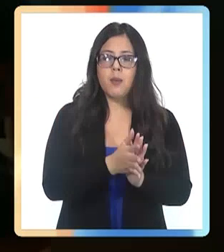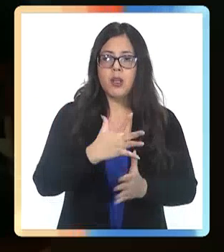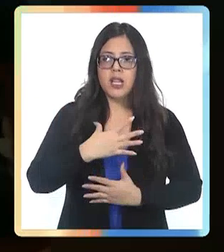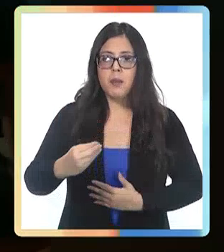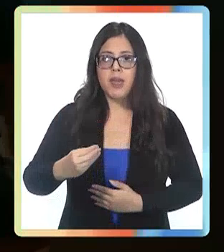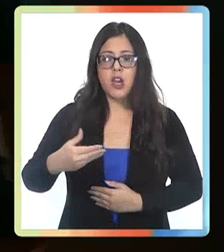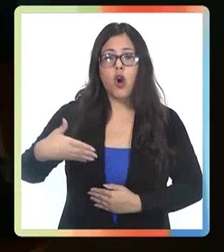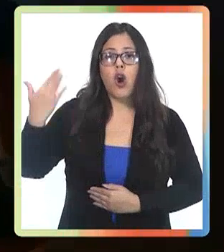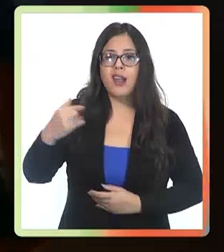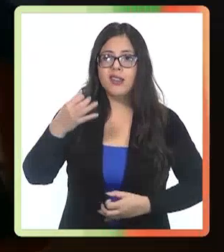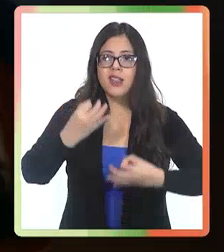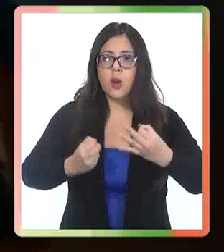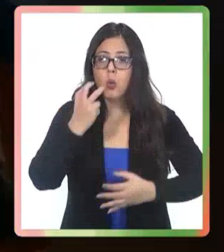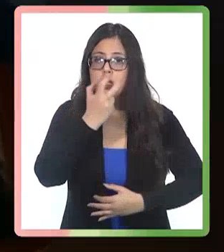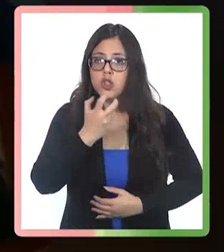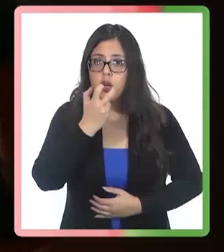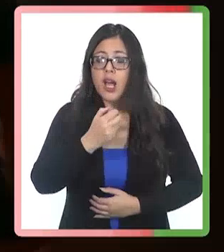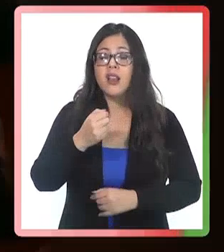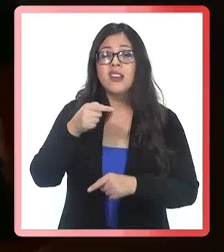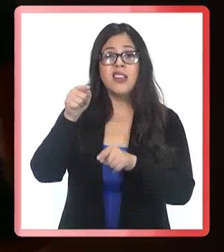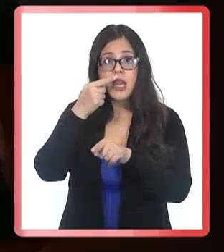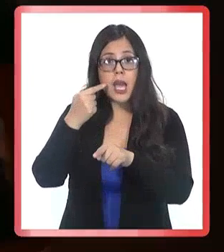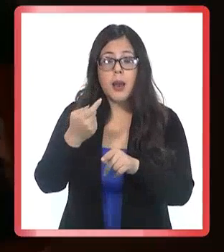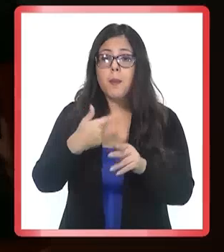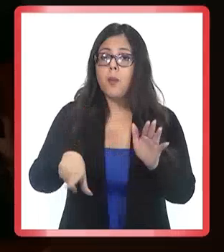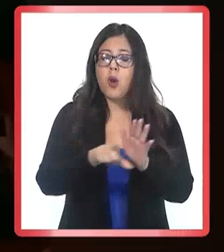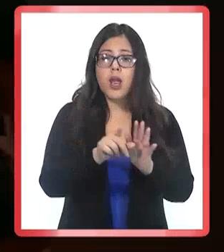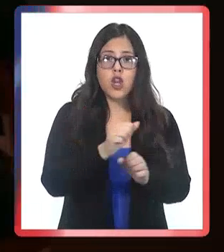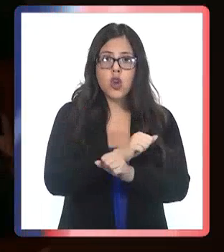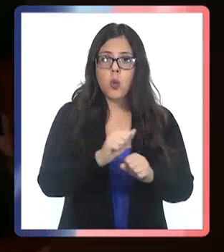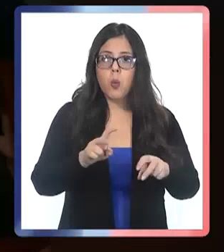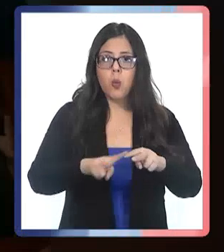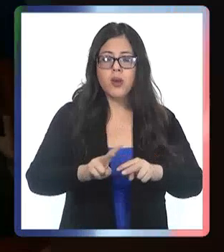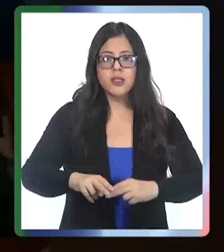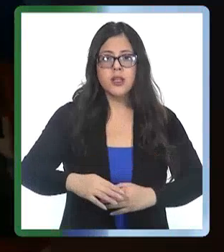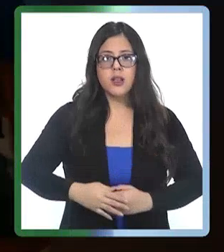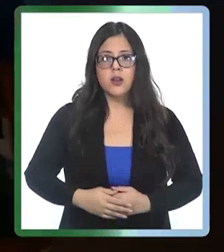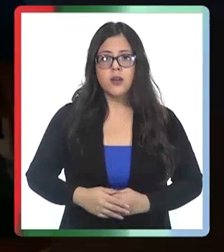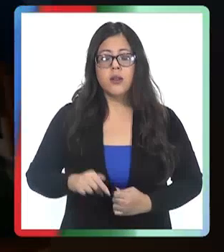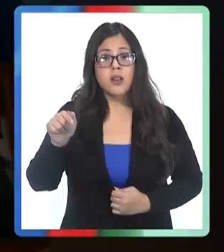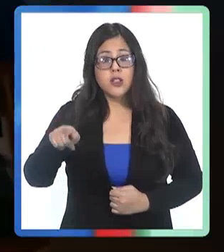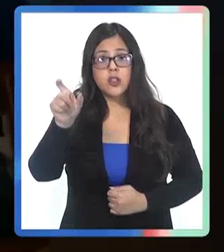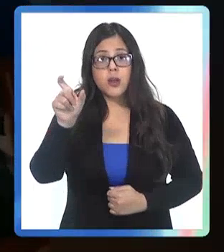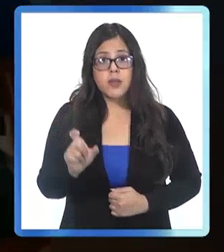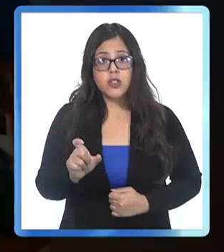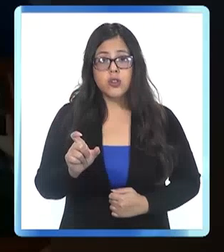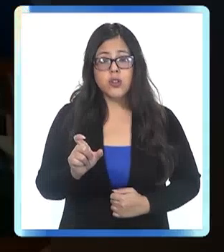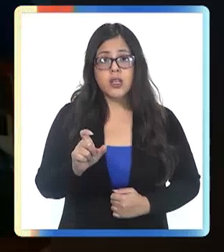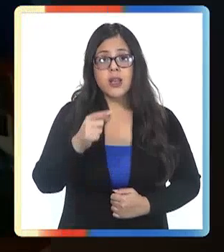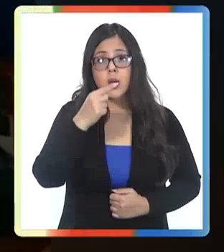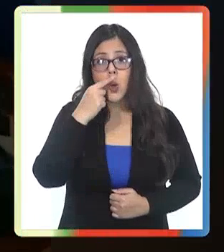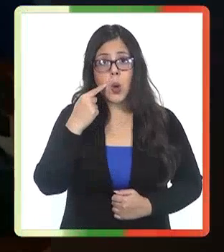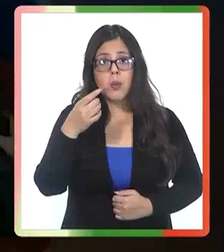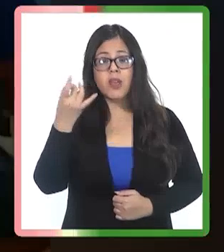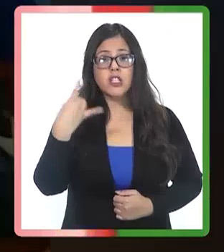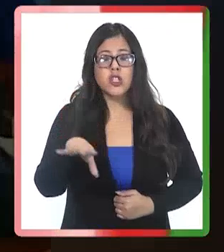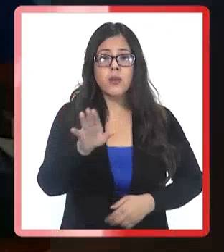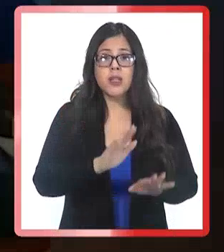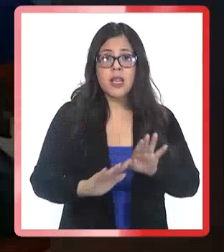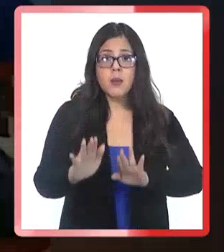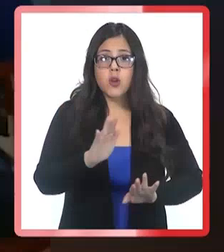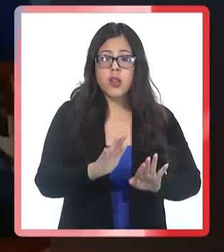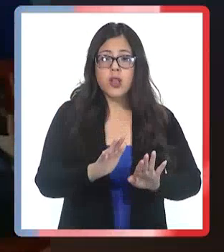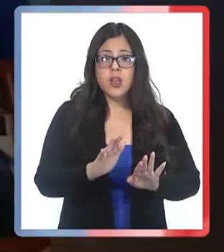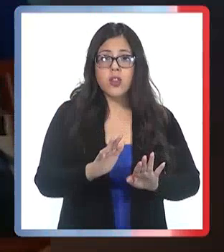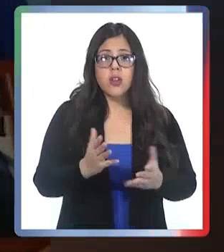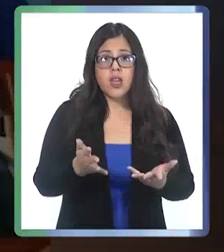poco tiempo antes del juicio oral y él por ley no podía hacerlo. Es un hombre que solo ha